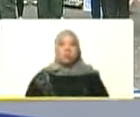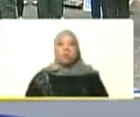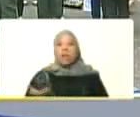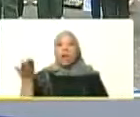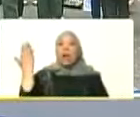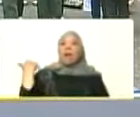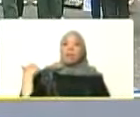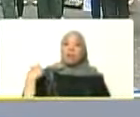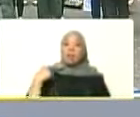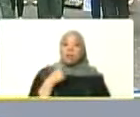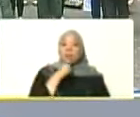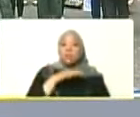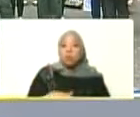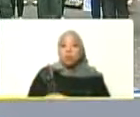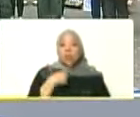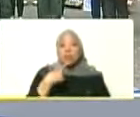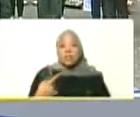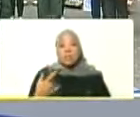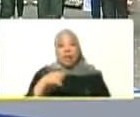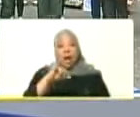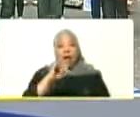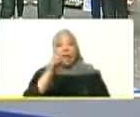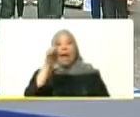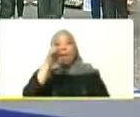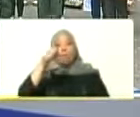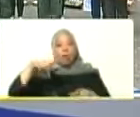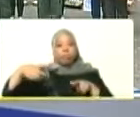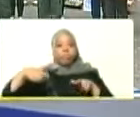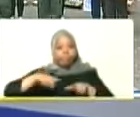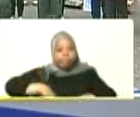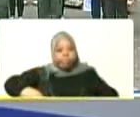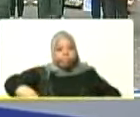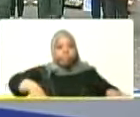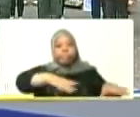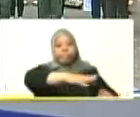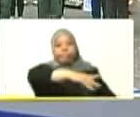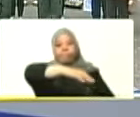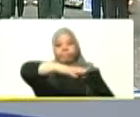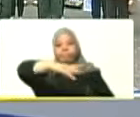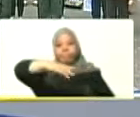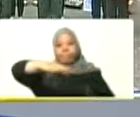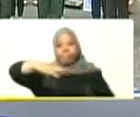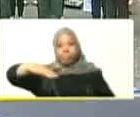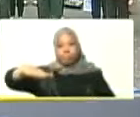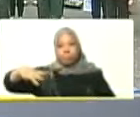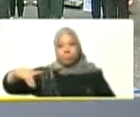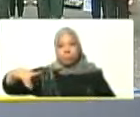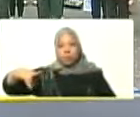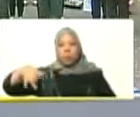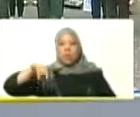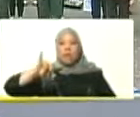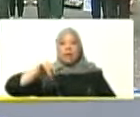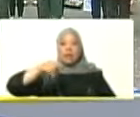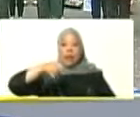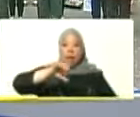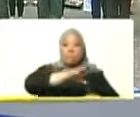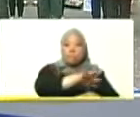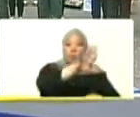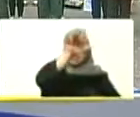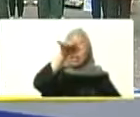No, es que no todo el mundo lo sabe. ¿Por qué? Porque había manantiales.